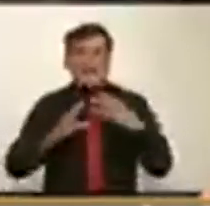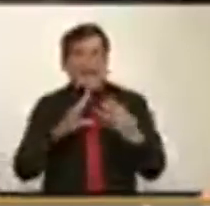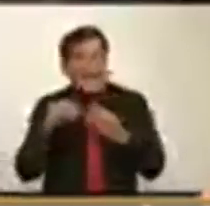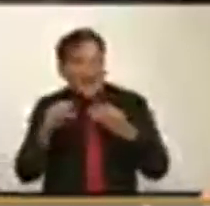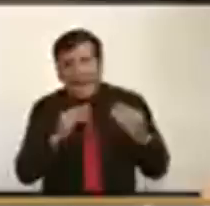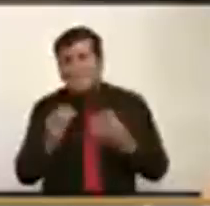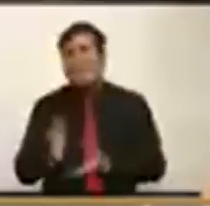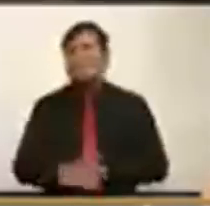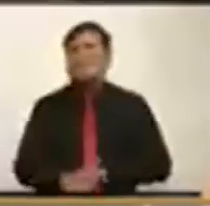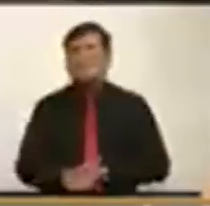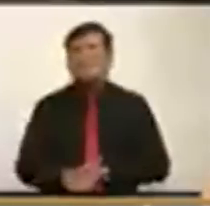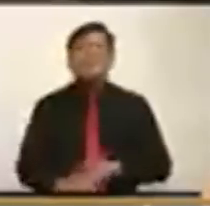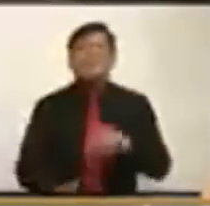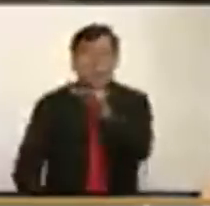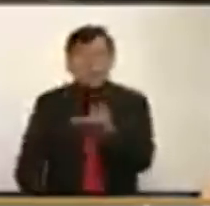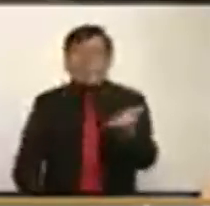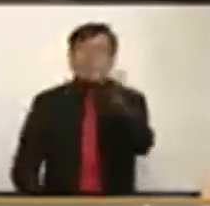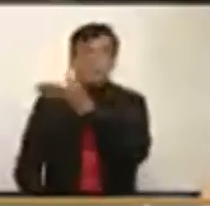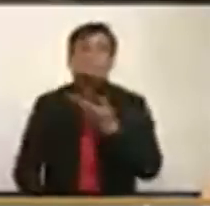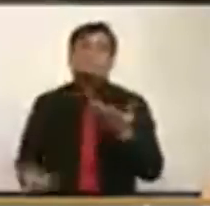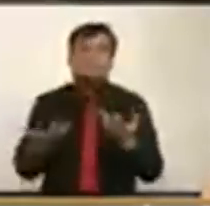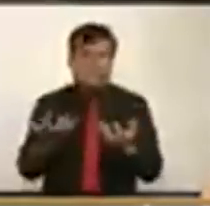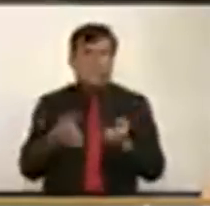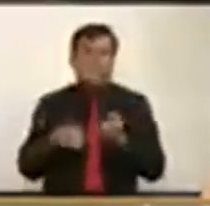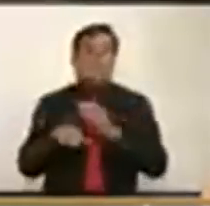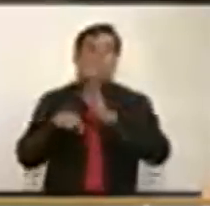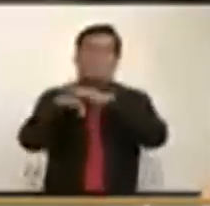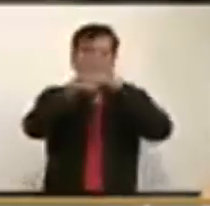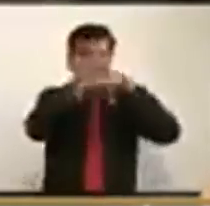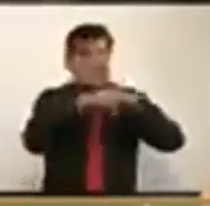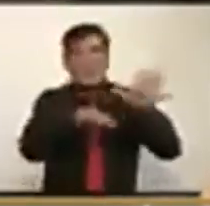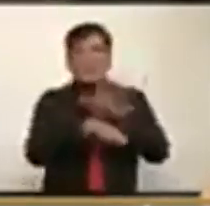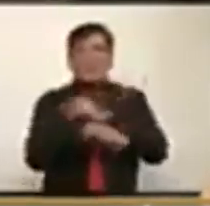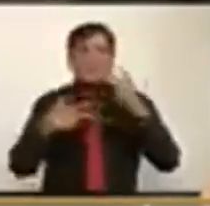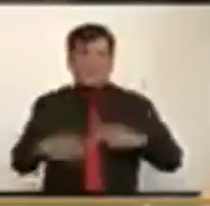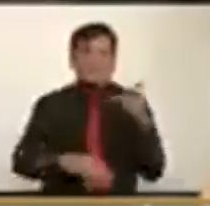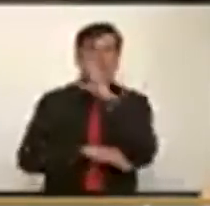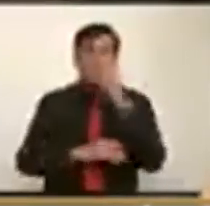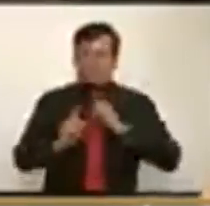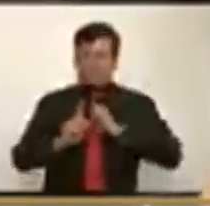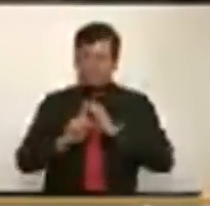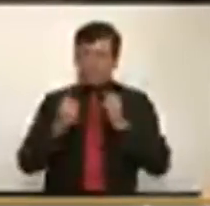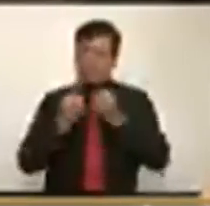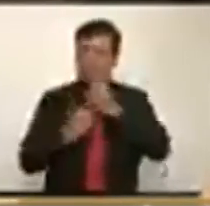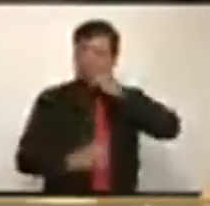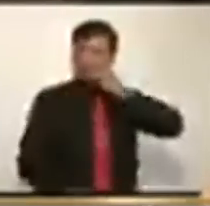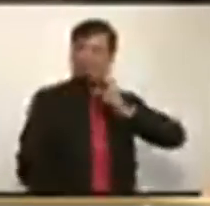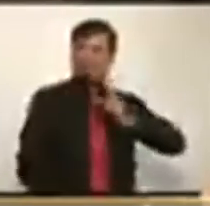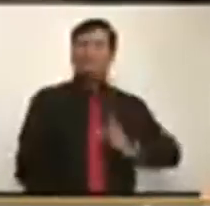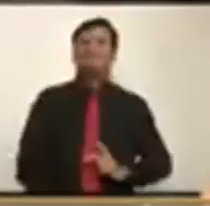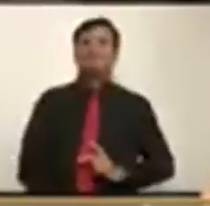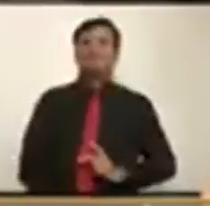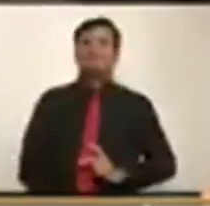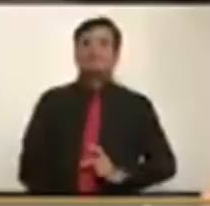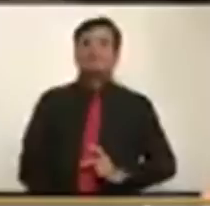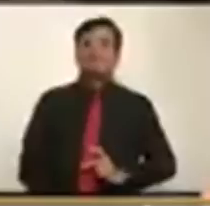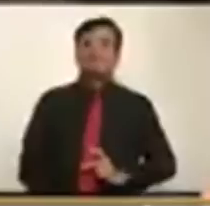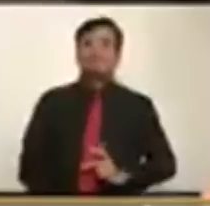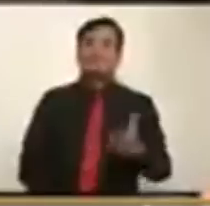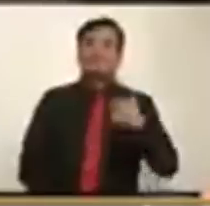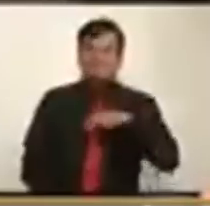hablar, ustedes estarán invitando a la sociedad colombiana a ser una sociedad humana, a ser